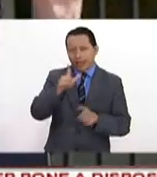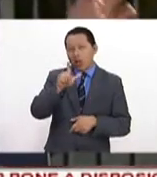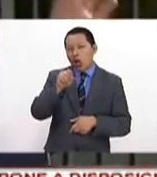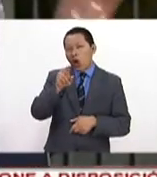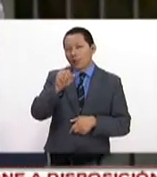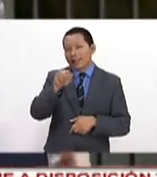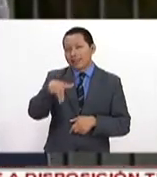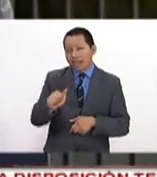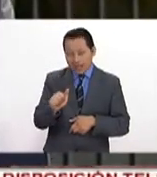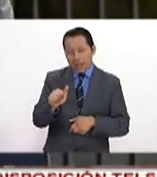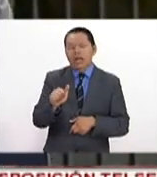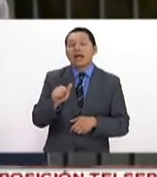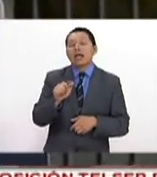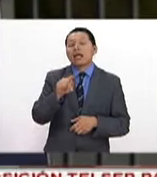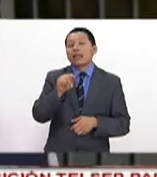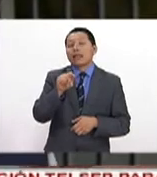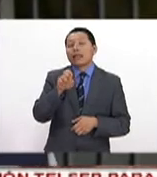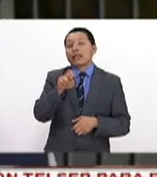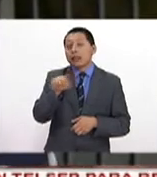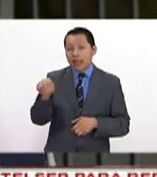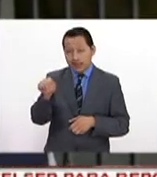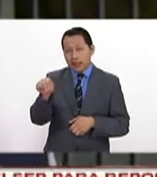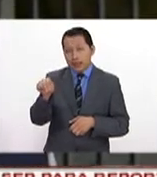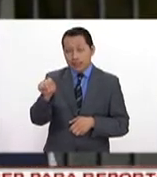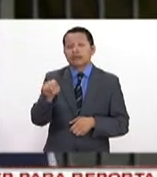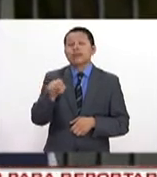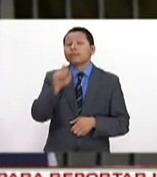Tennessee. Cuando los americanos están en